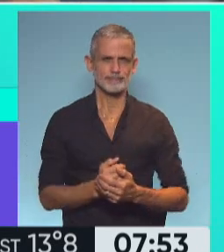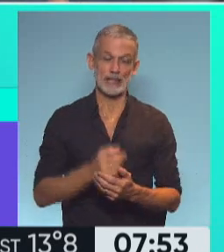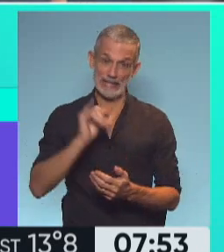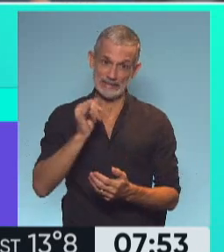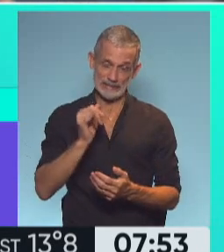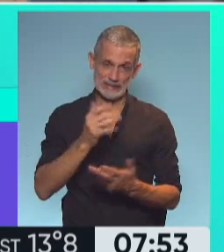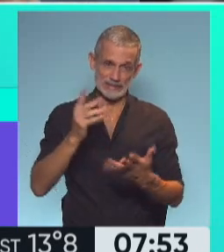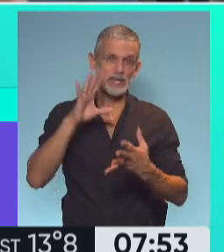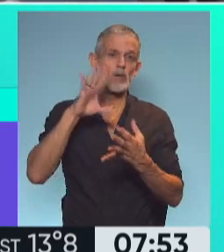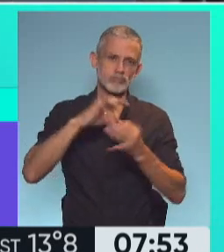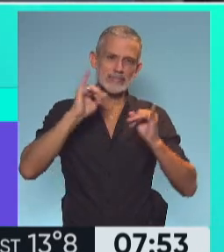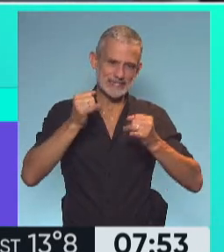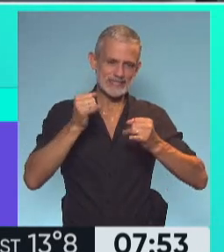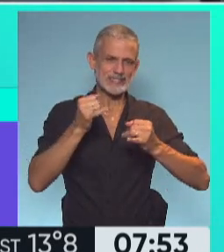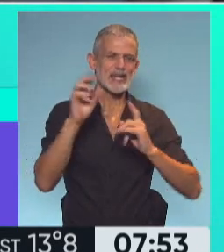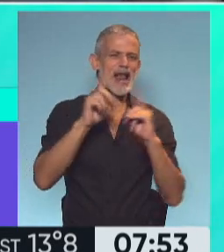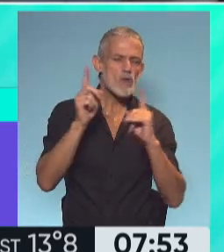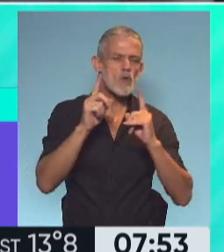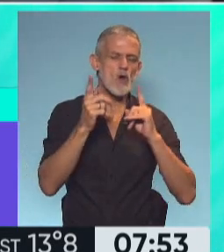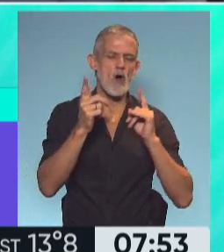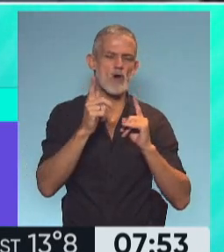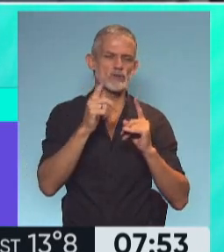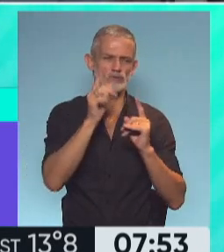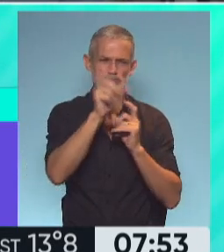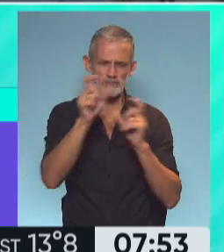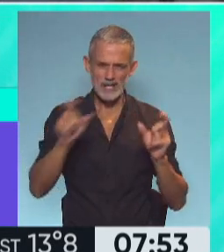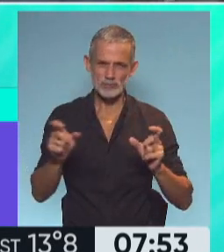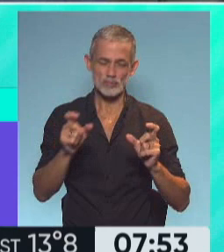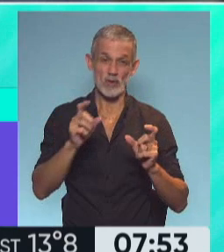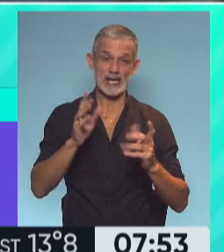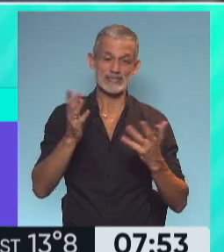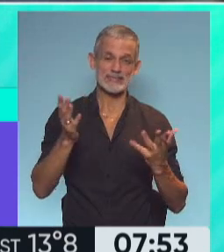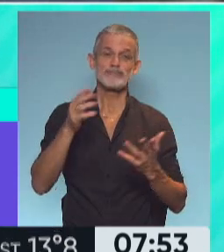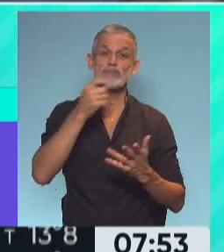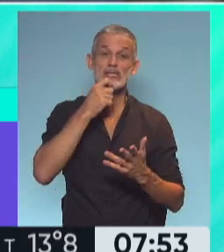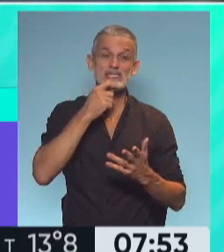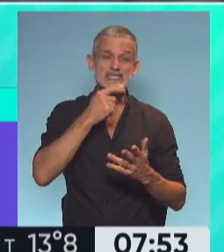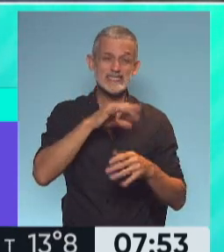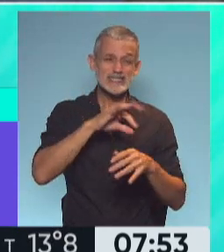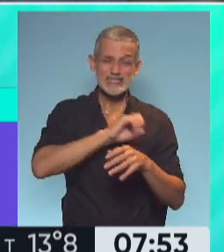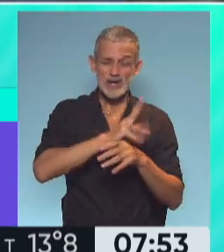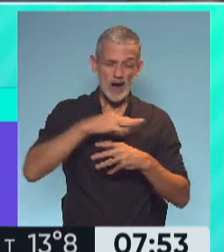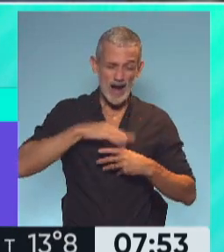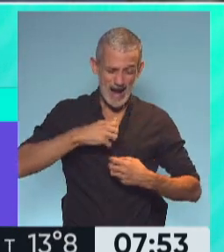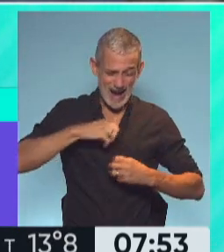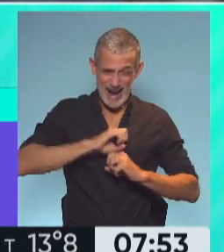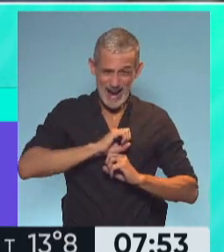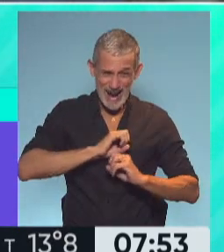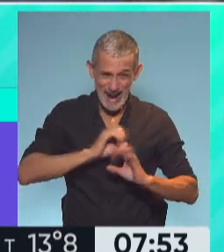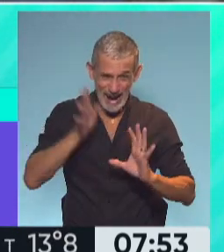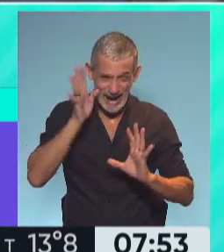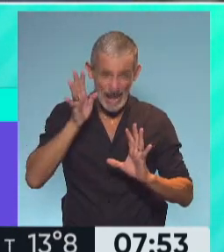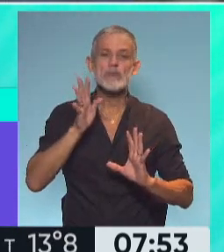Sí está relacionada en algunas series, o sea, vemos que a mayor gravedad de la enfermedad es más probable